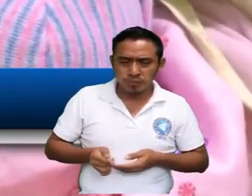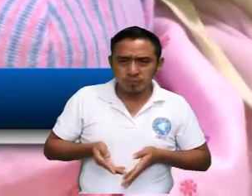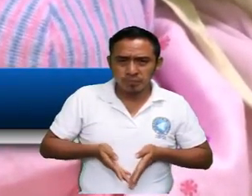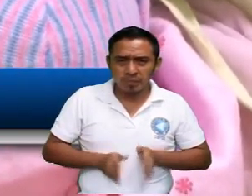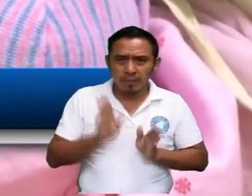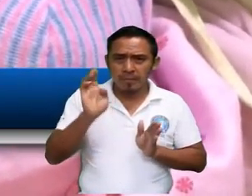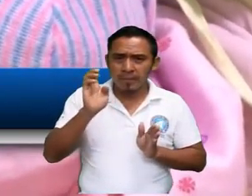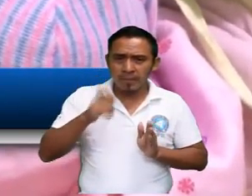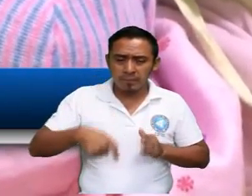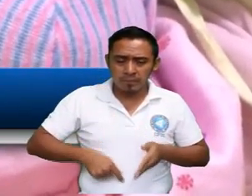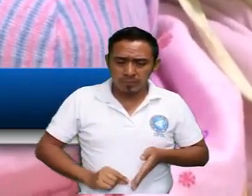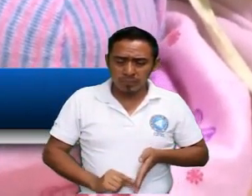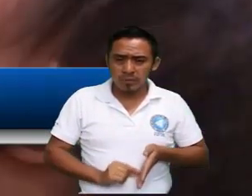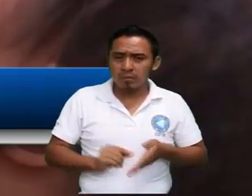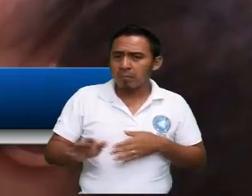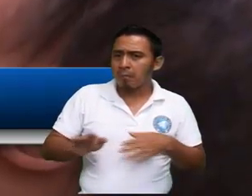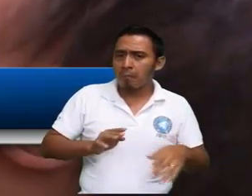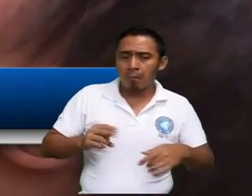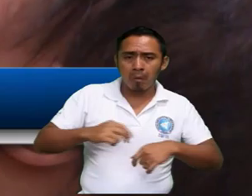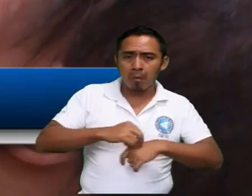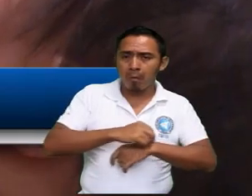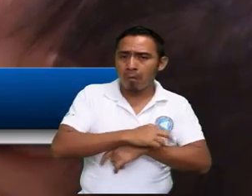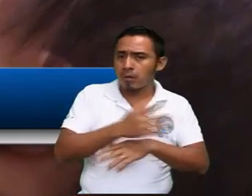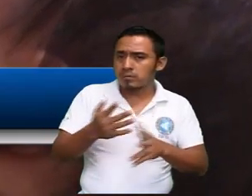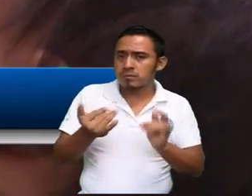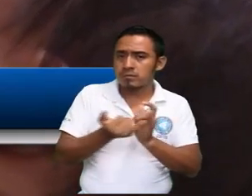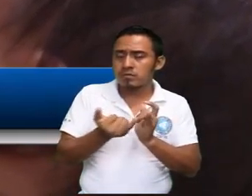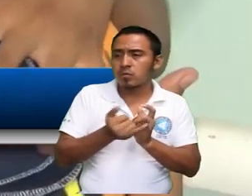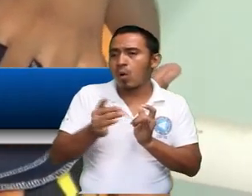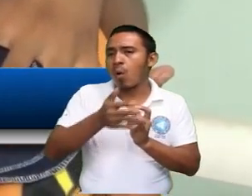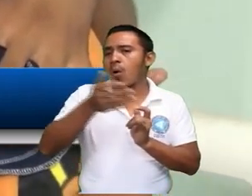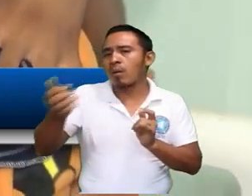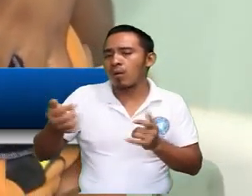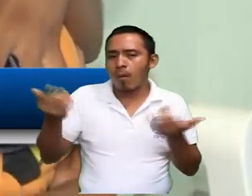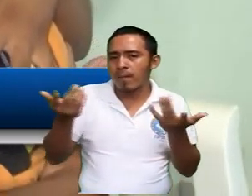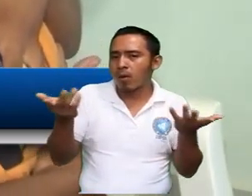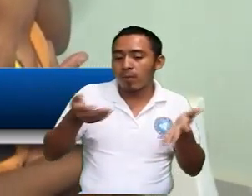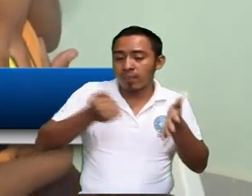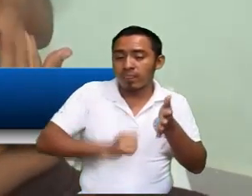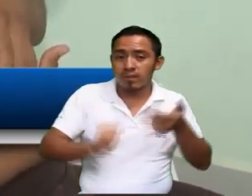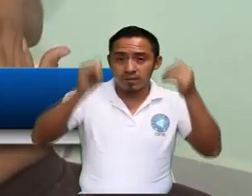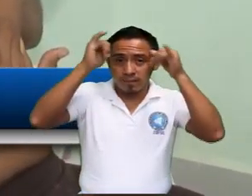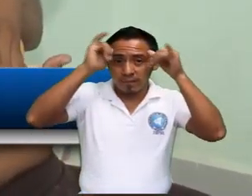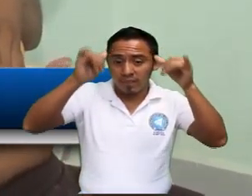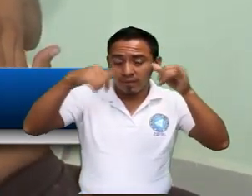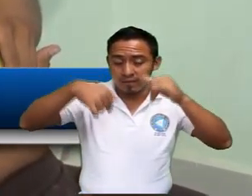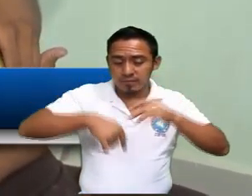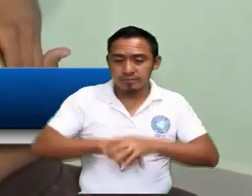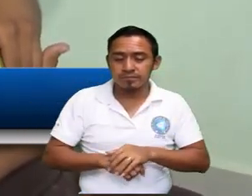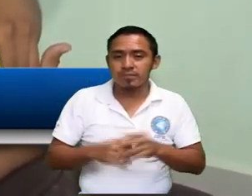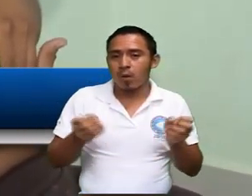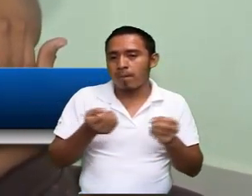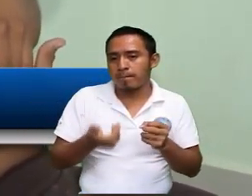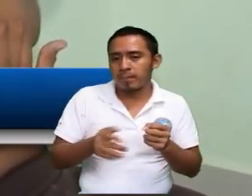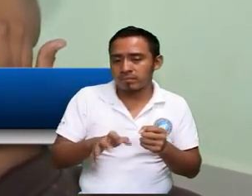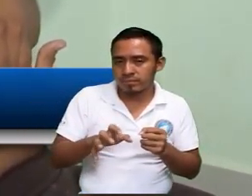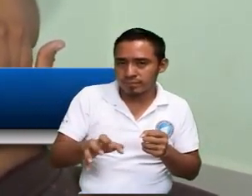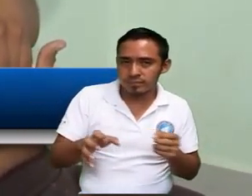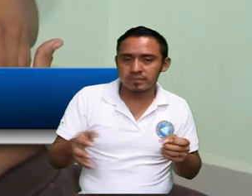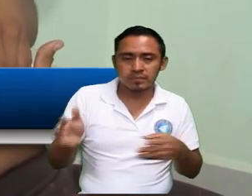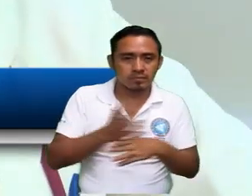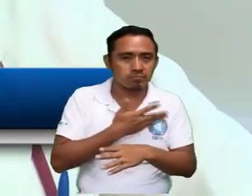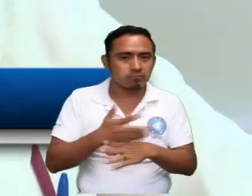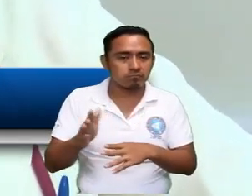no podía comenzar a caminar como lo hace el ternerito, por ejemplo. o los perritos, cuando nacen los